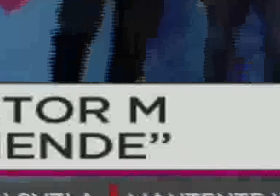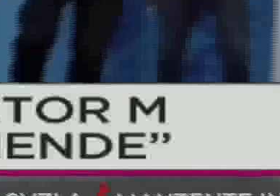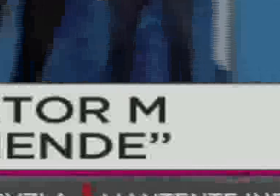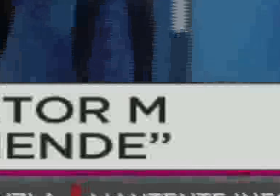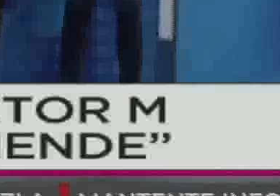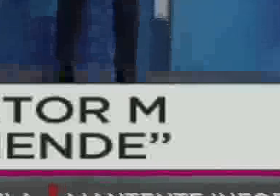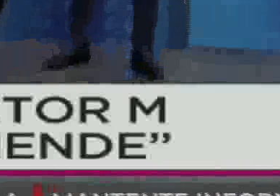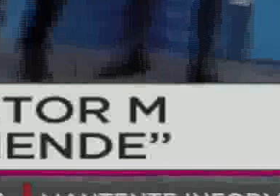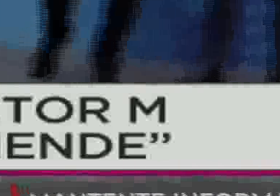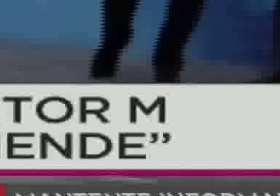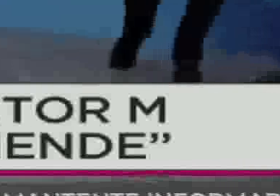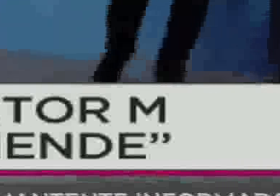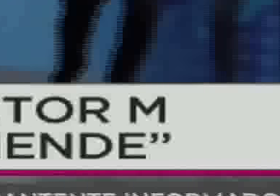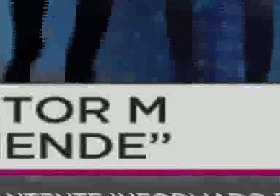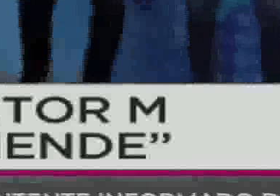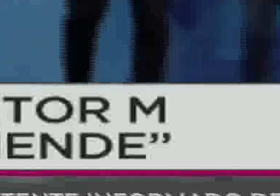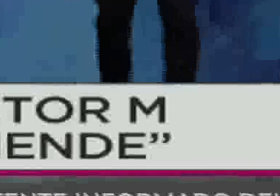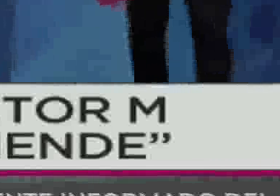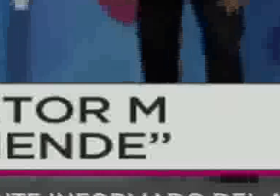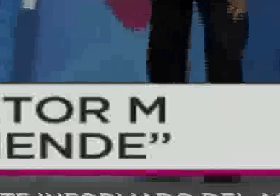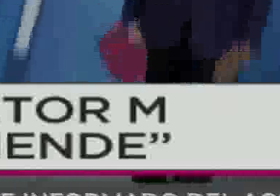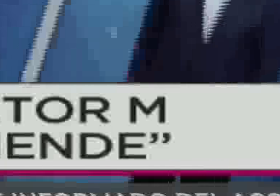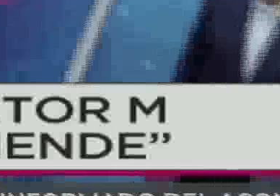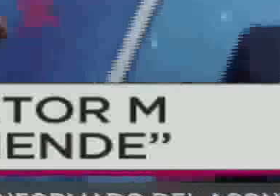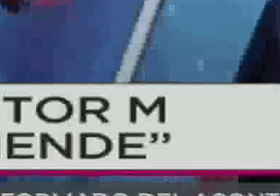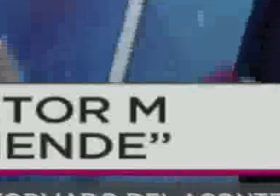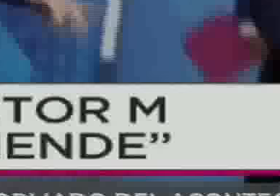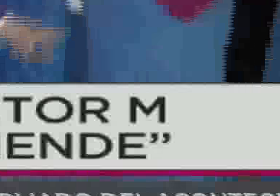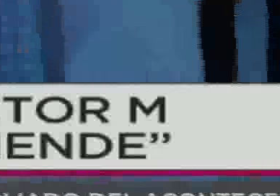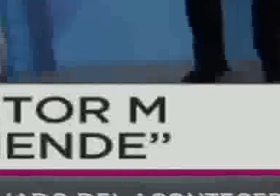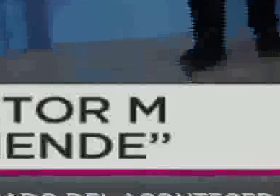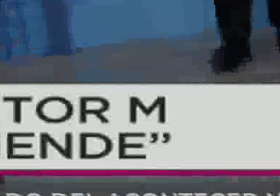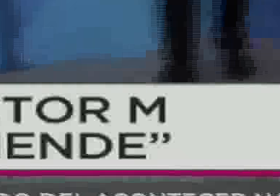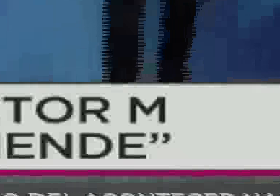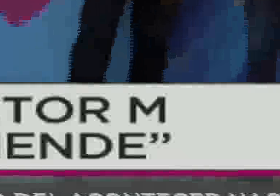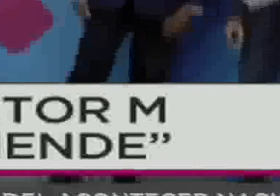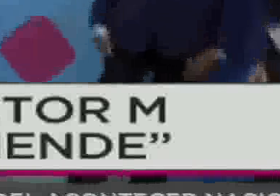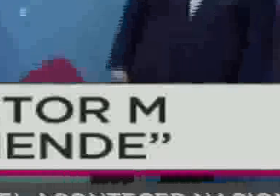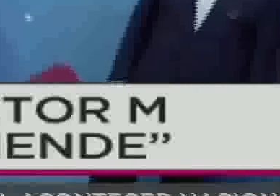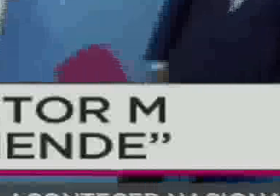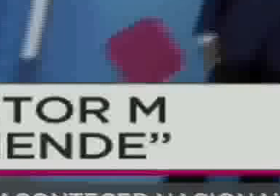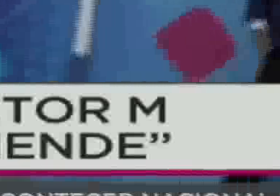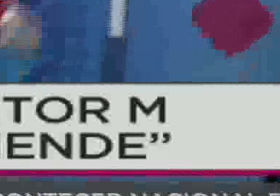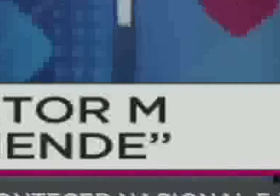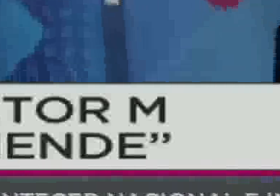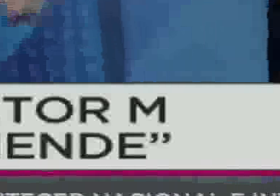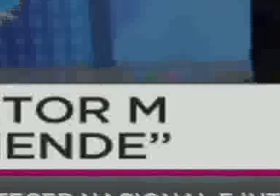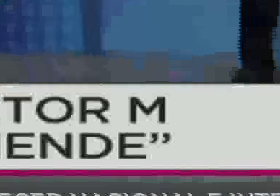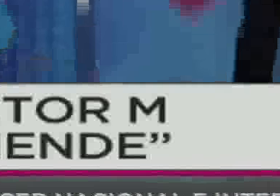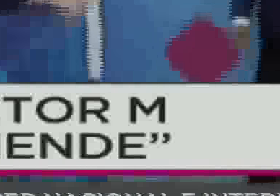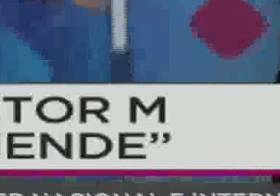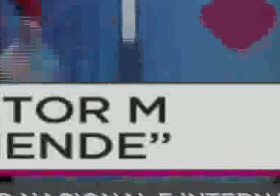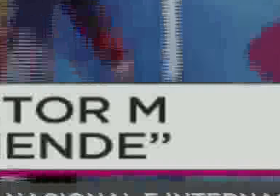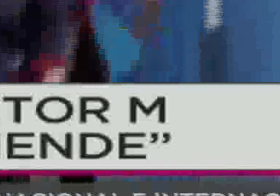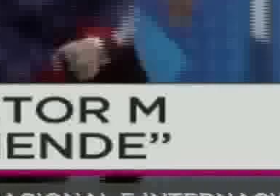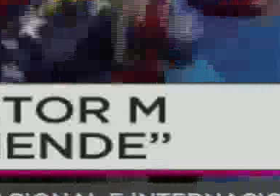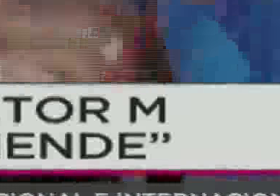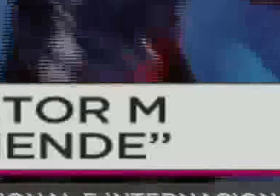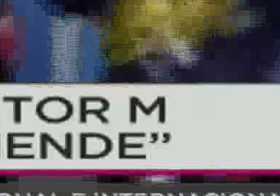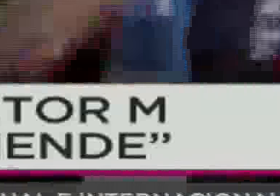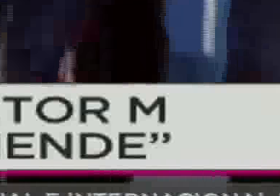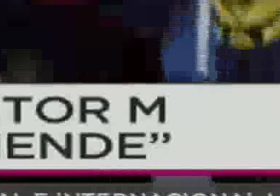guerra mortal. Quédese con su Nobel y no nos joda más. Porque Venezuela lo que quiere es paz.